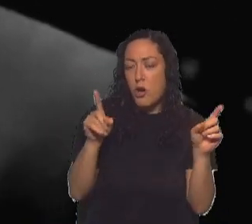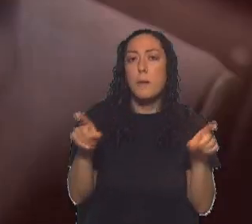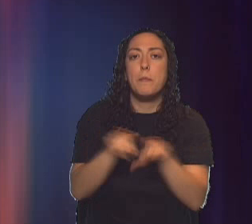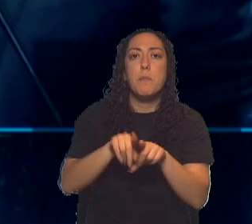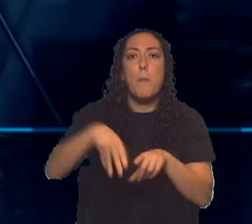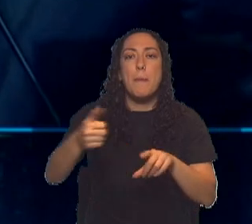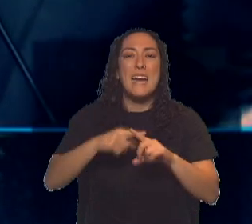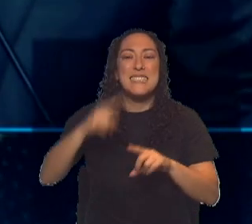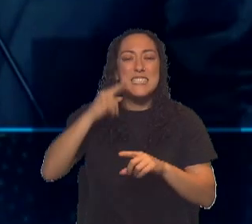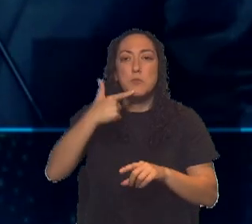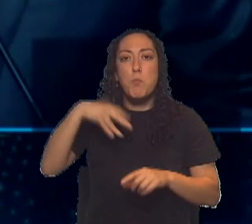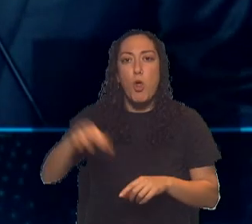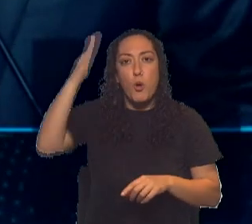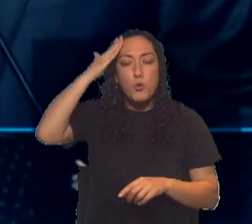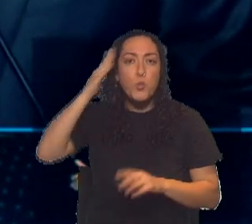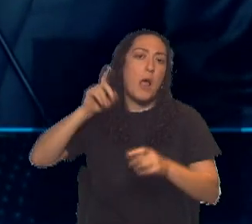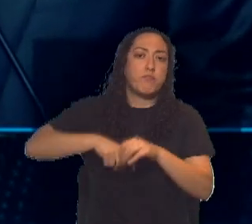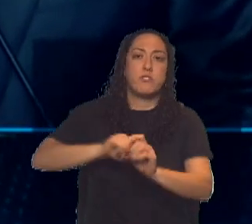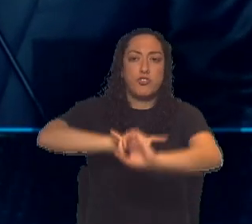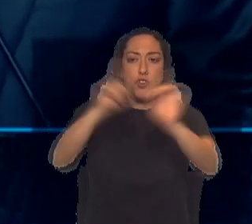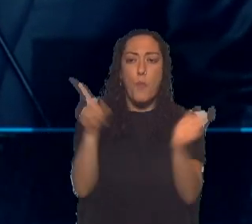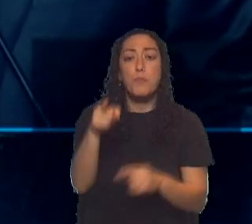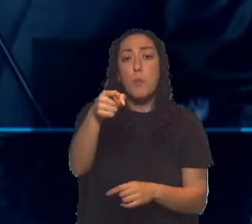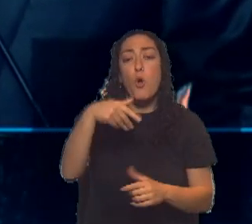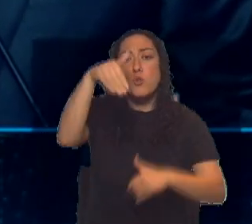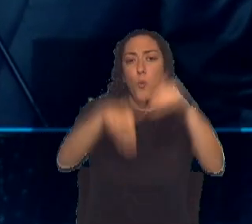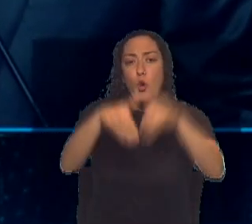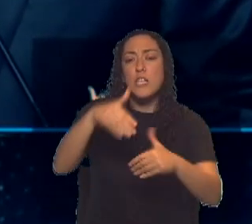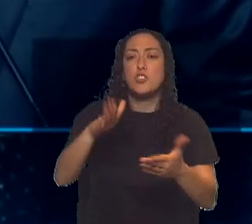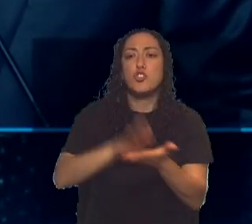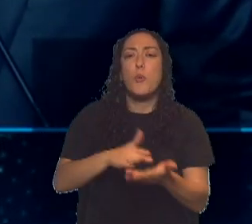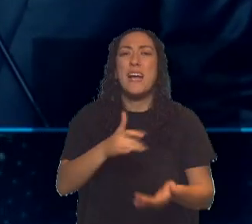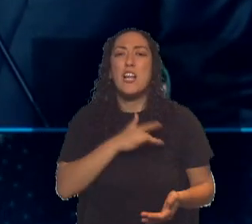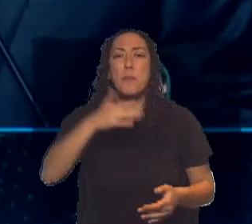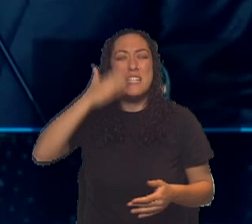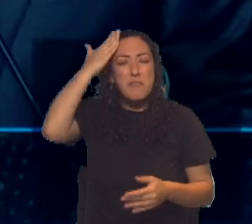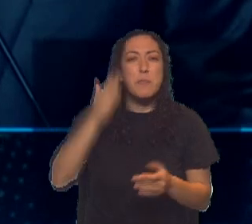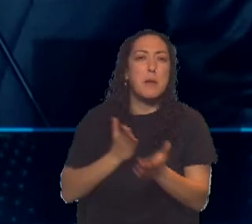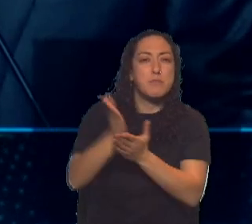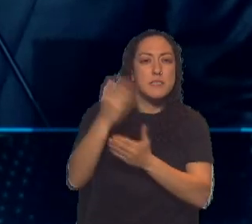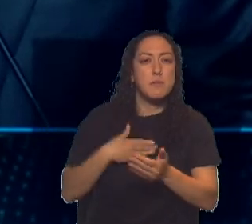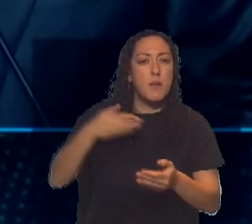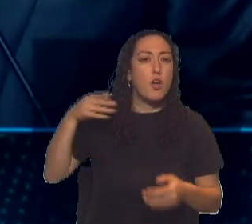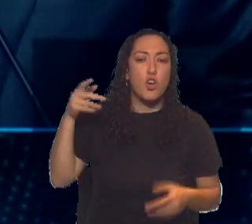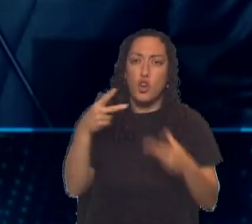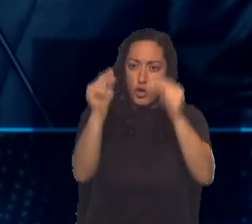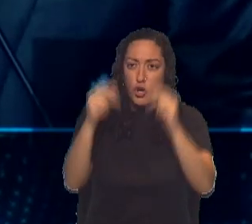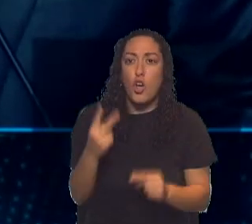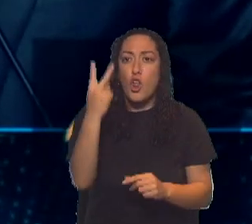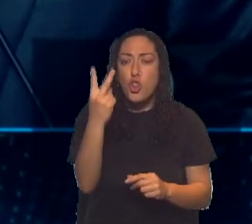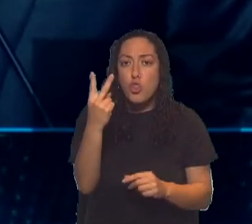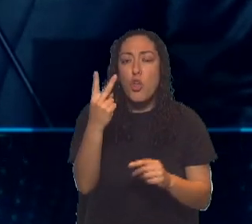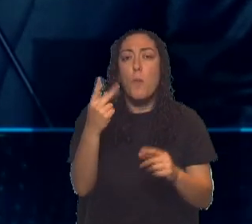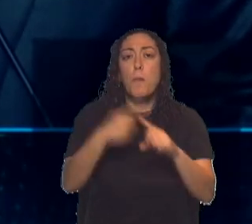cultural Javier votaste en contra de la ley de cardiopatías congénitas dos chicos por día en